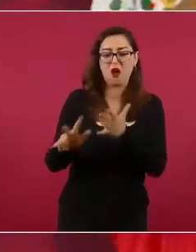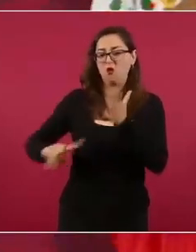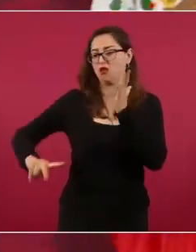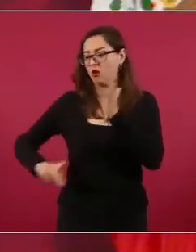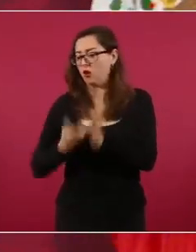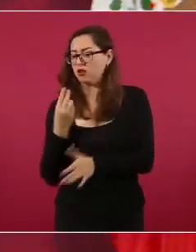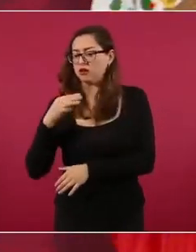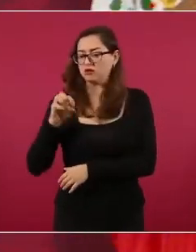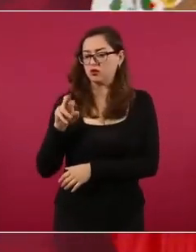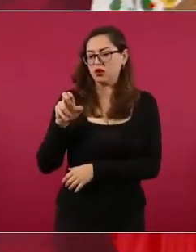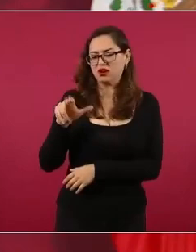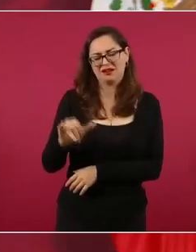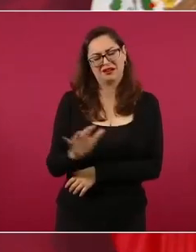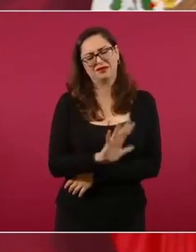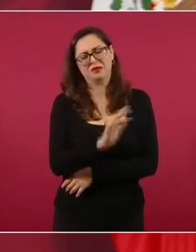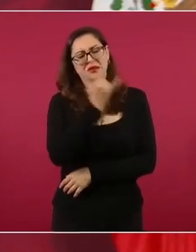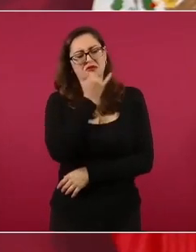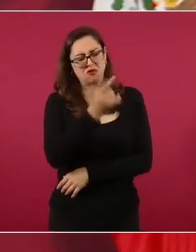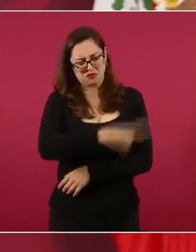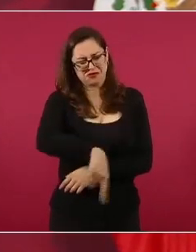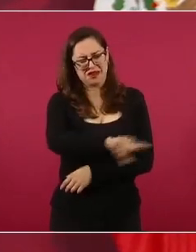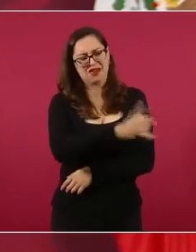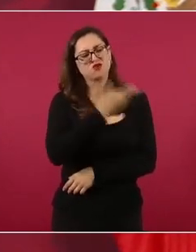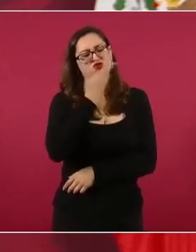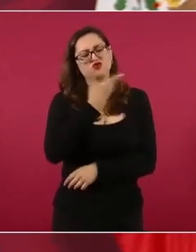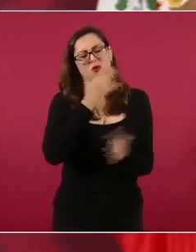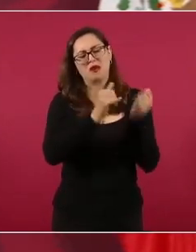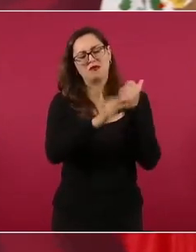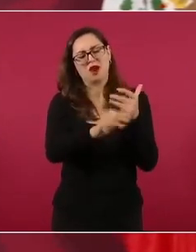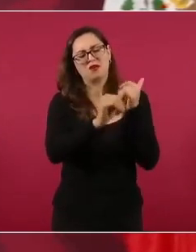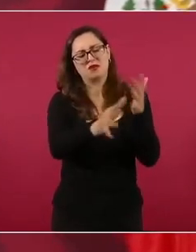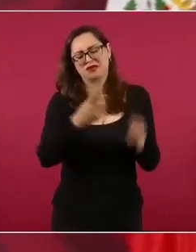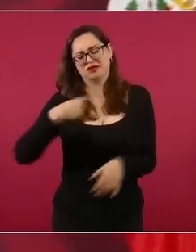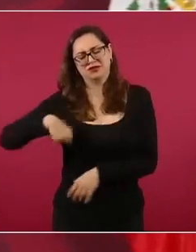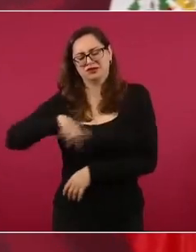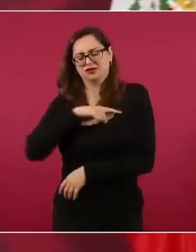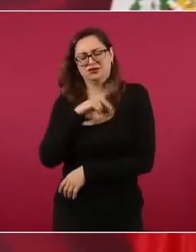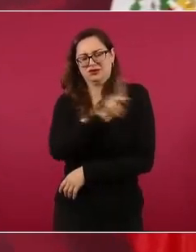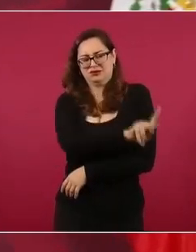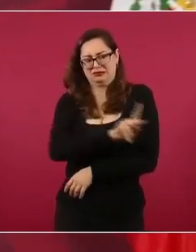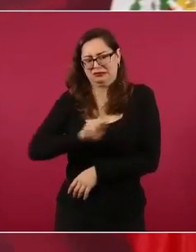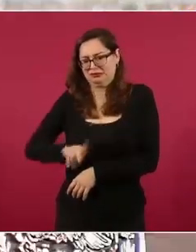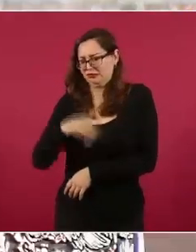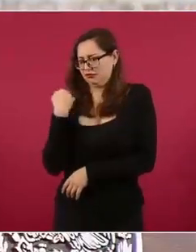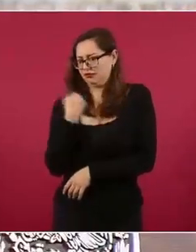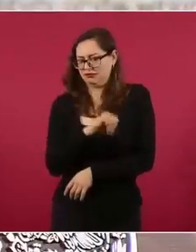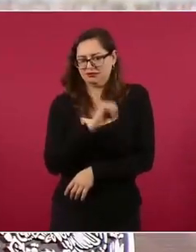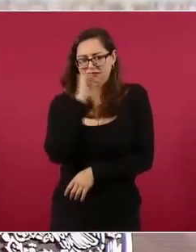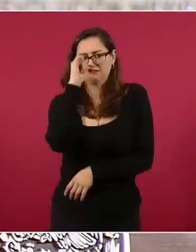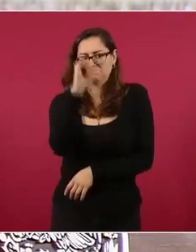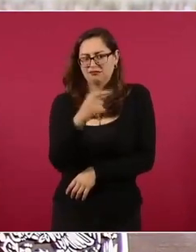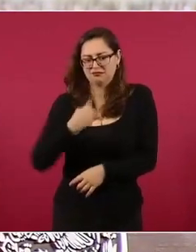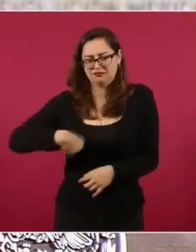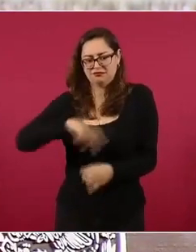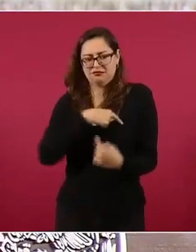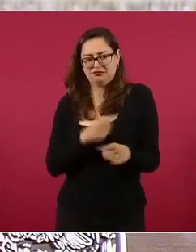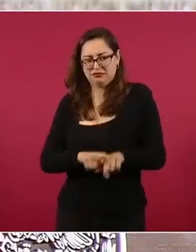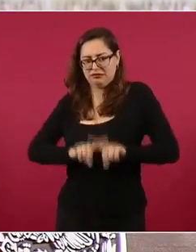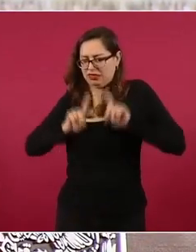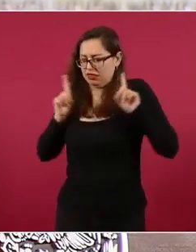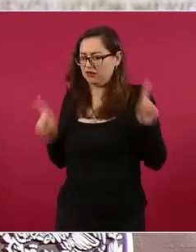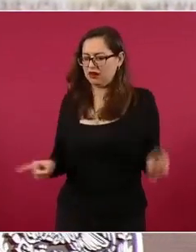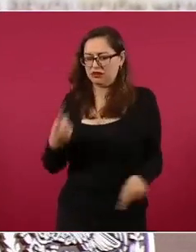2024. Nosotros no somos iguales. Nosotros tenemos principios, tenemos ideales, somos demócratas